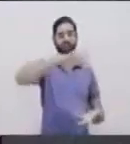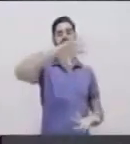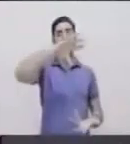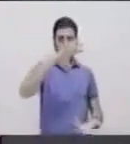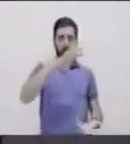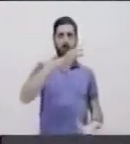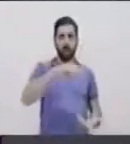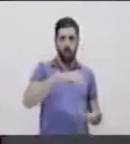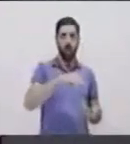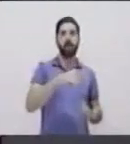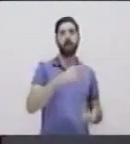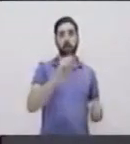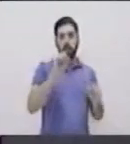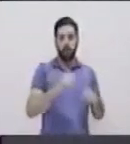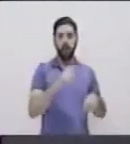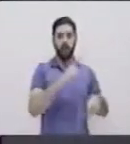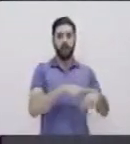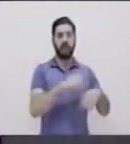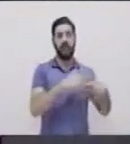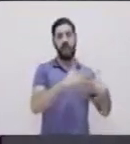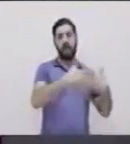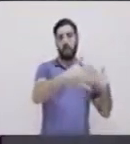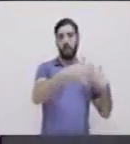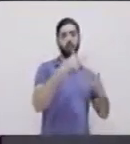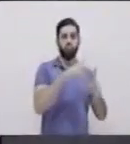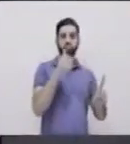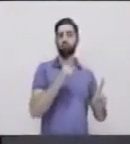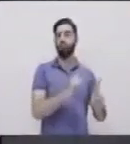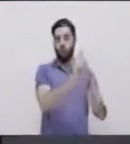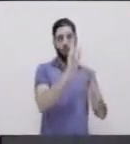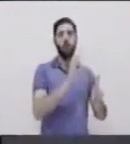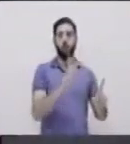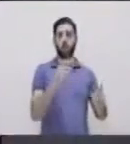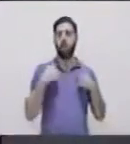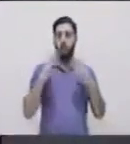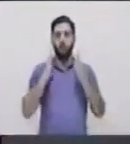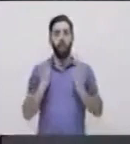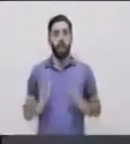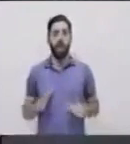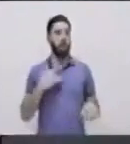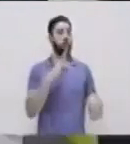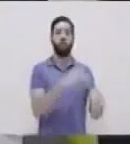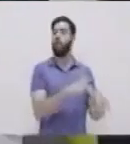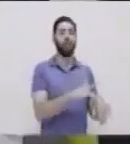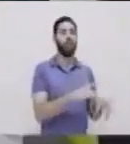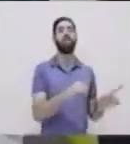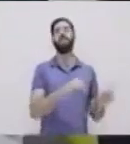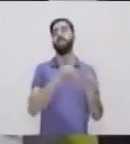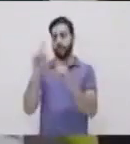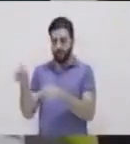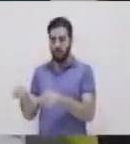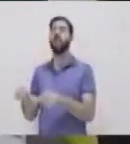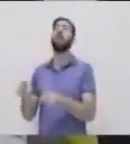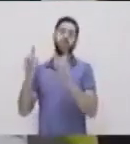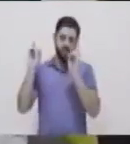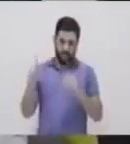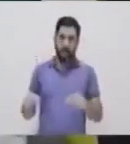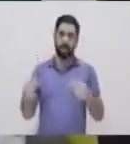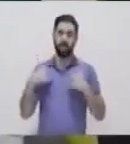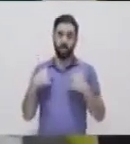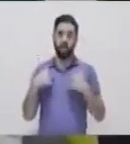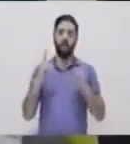Requiere mucho tiempo porque es a largo plazo y no hay intervención del ser humano. Y por último, en la selección artificial tiene que